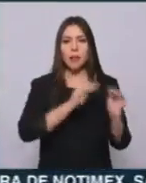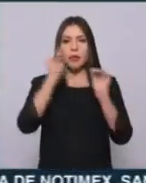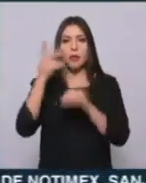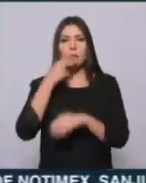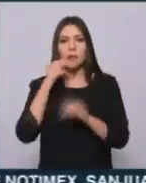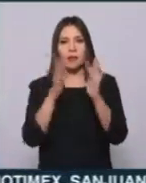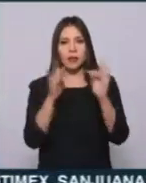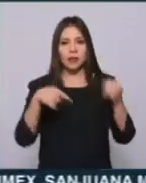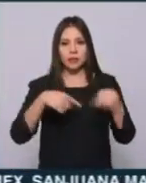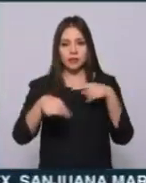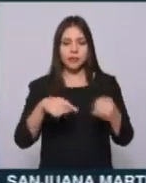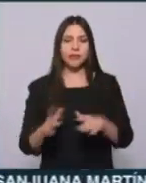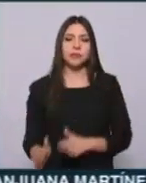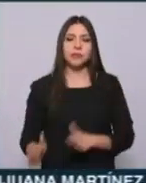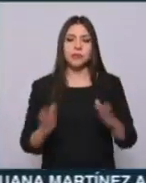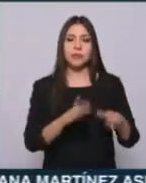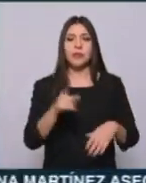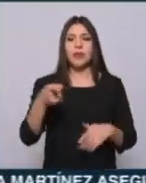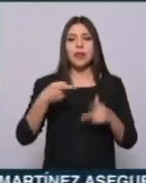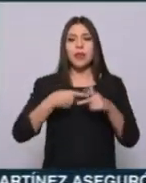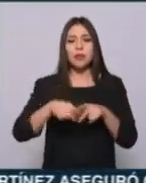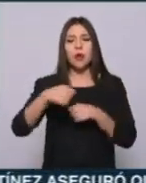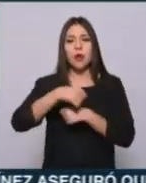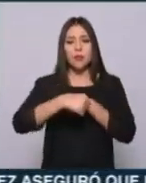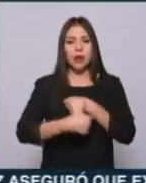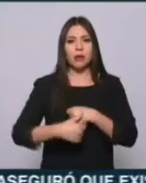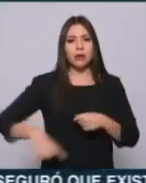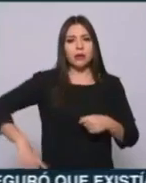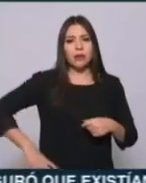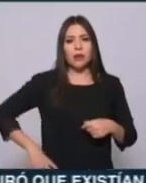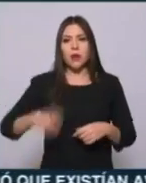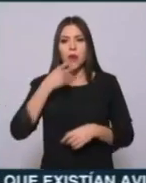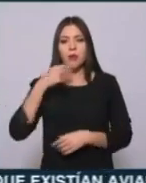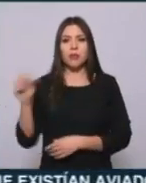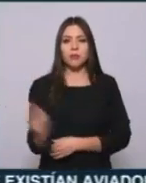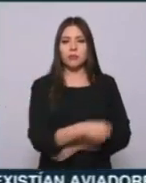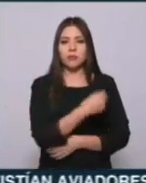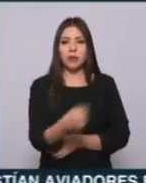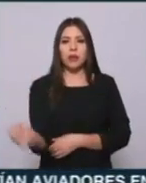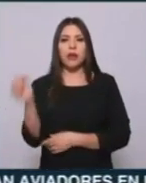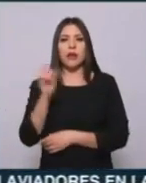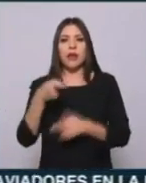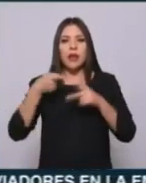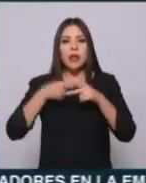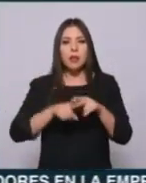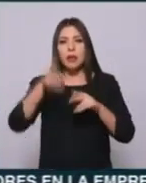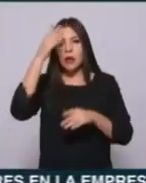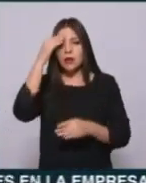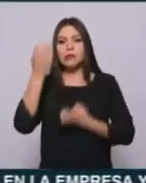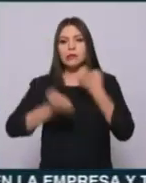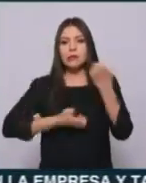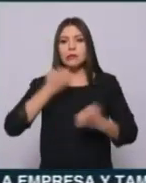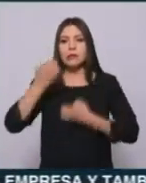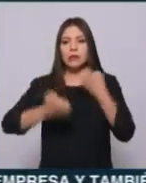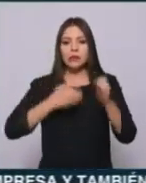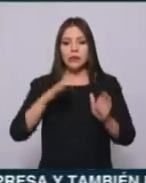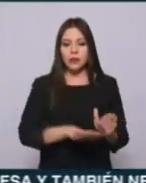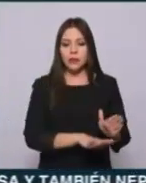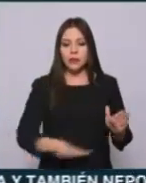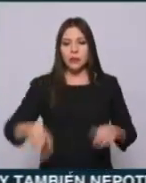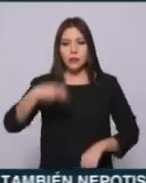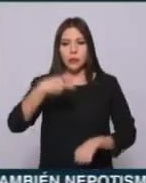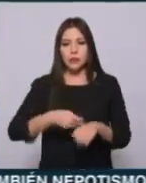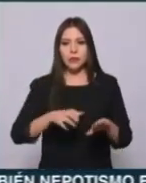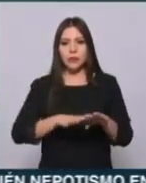a una operación de cadera a inicios de año que lo alejara de las raquetas, el tenista Andy Murray comenzó a entrenar en pistas duras. En un video compartido por